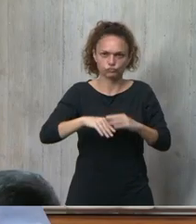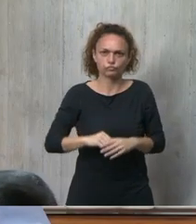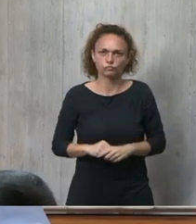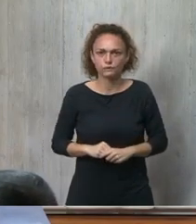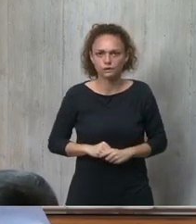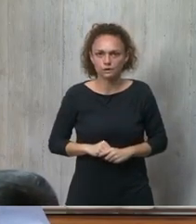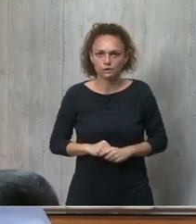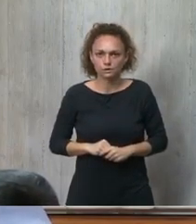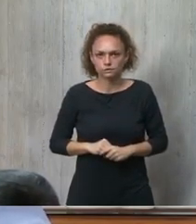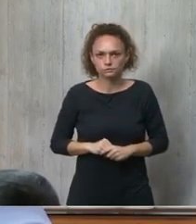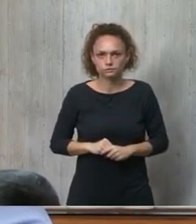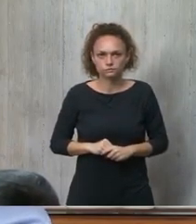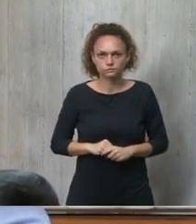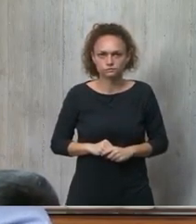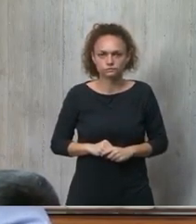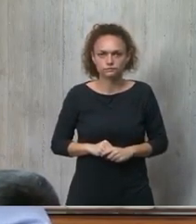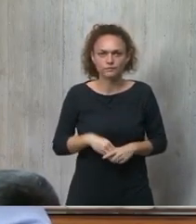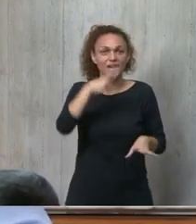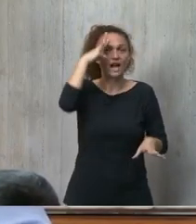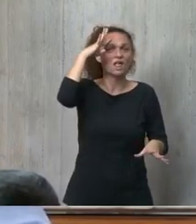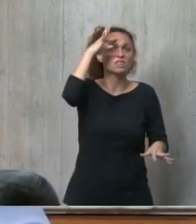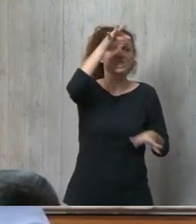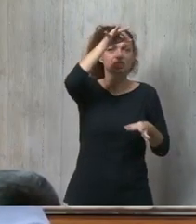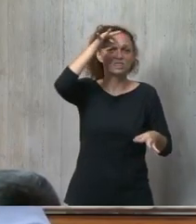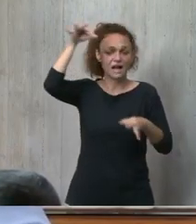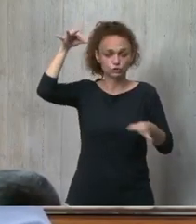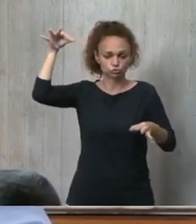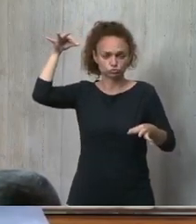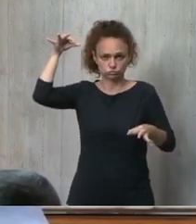Tenemos mejores datos sobre la extensión